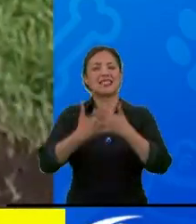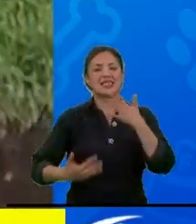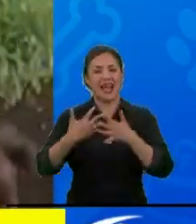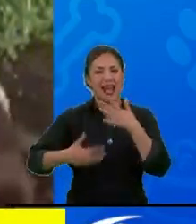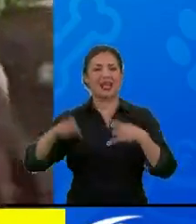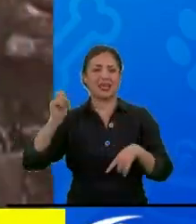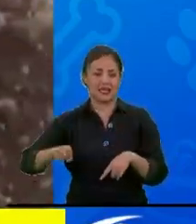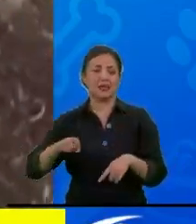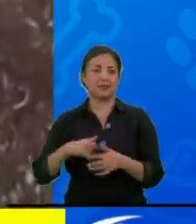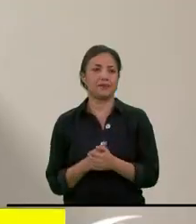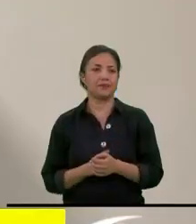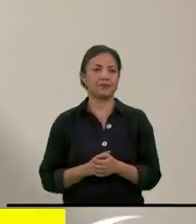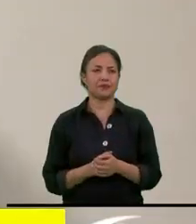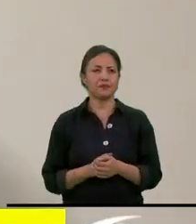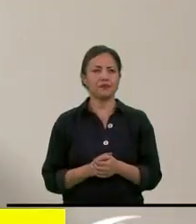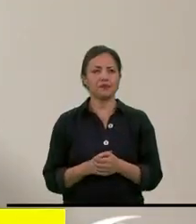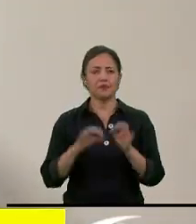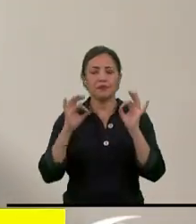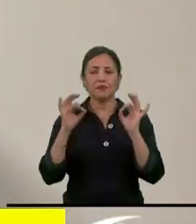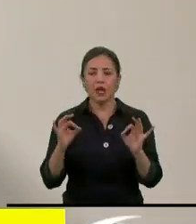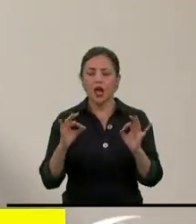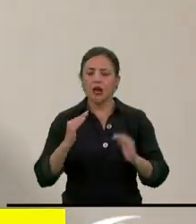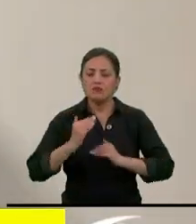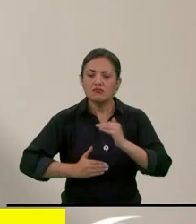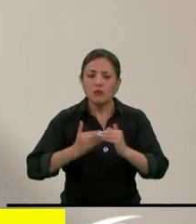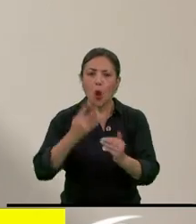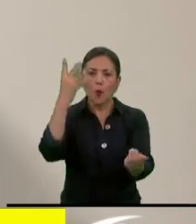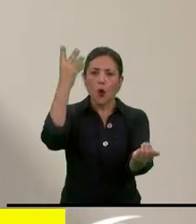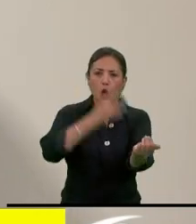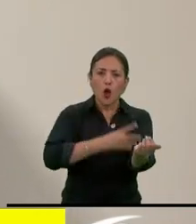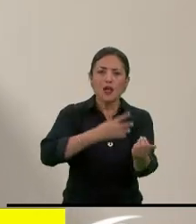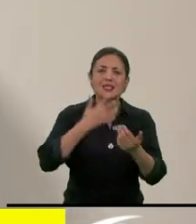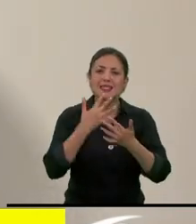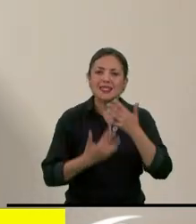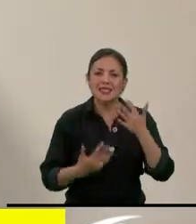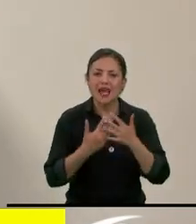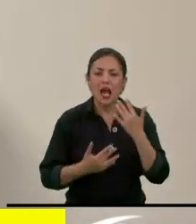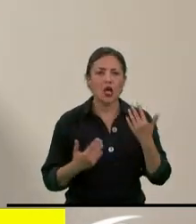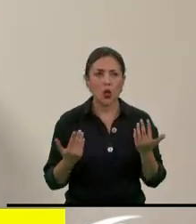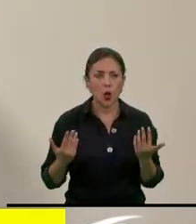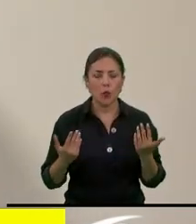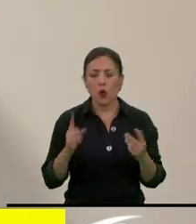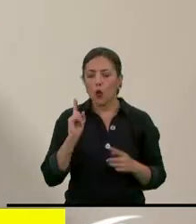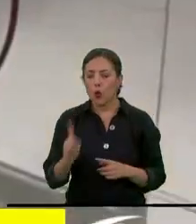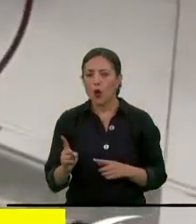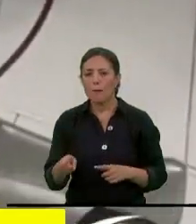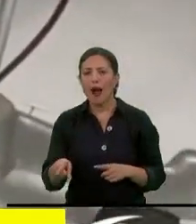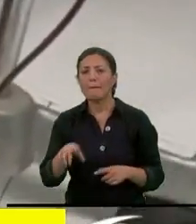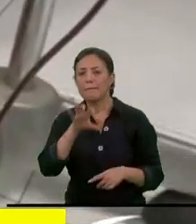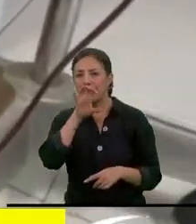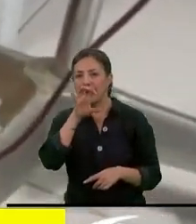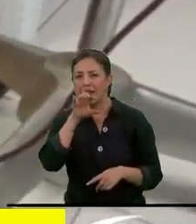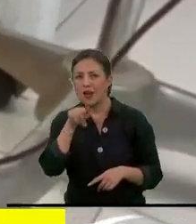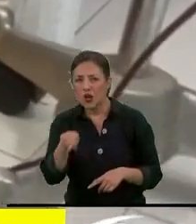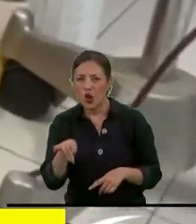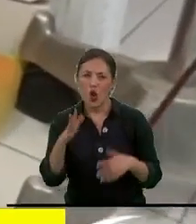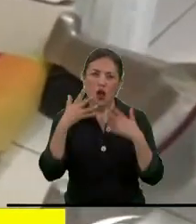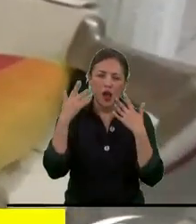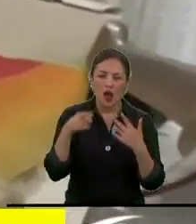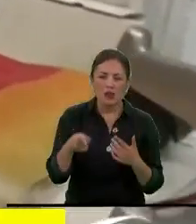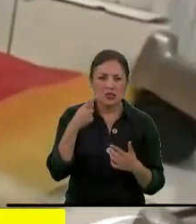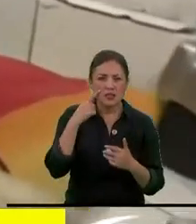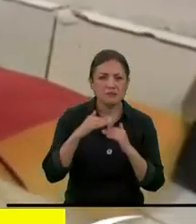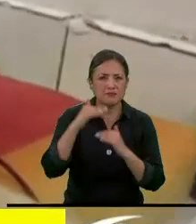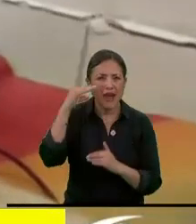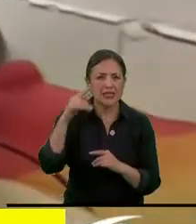El momento exacto para realizar una transfusión sanguínea es porque el paciente está presentando algún grado de anemia que